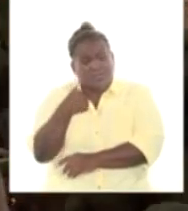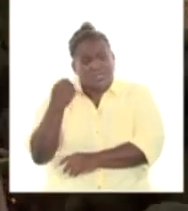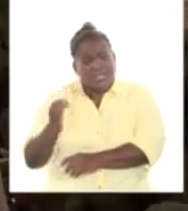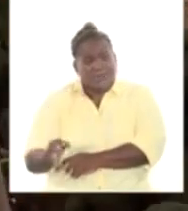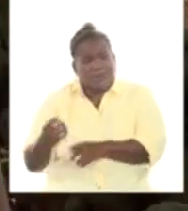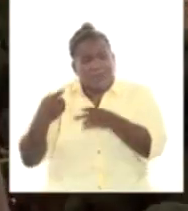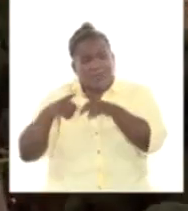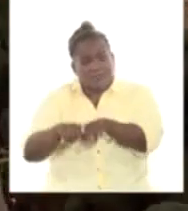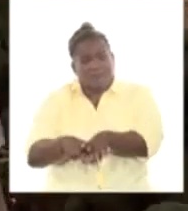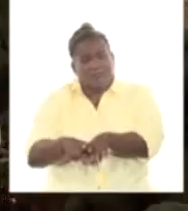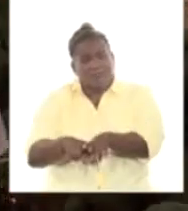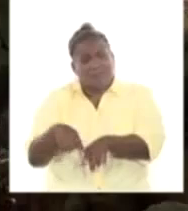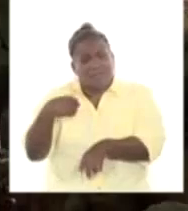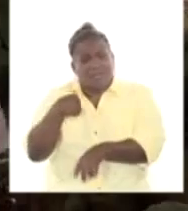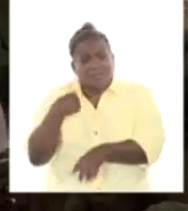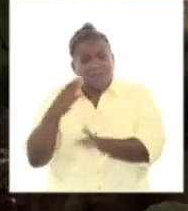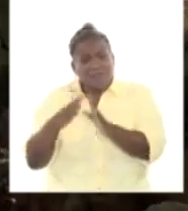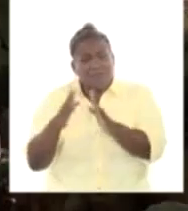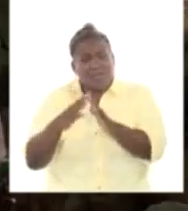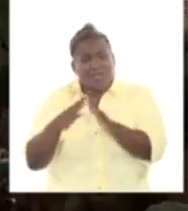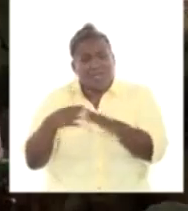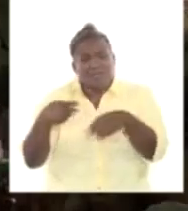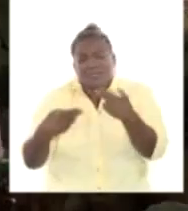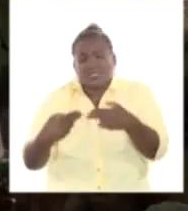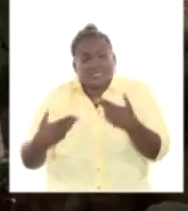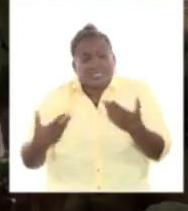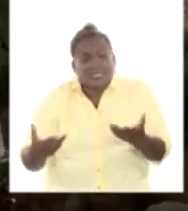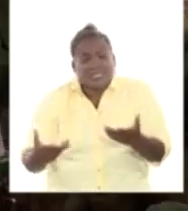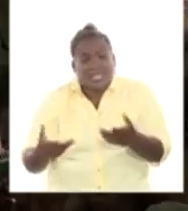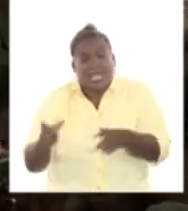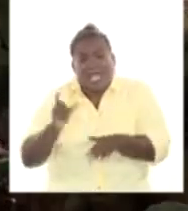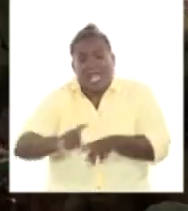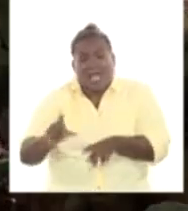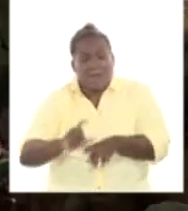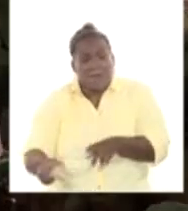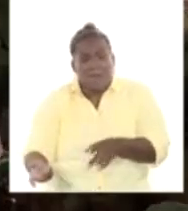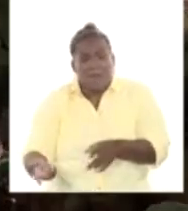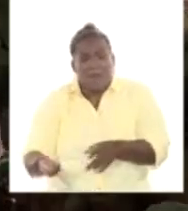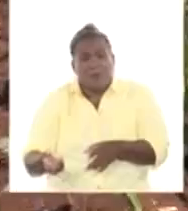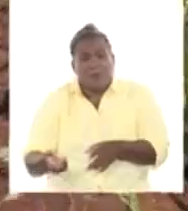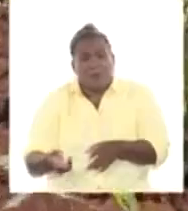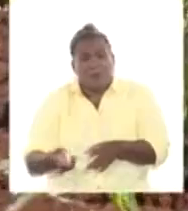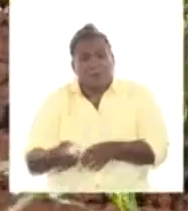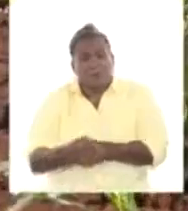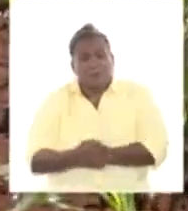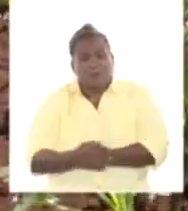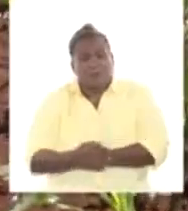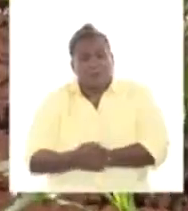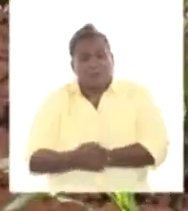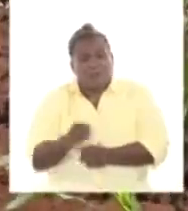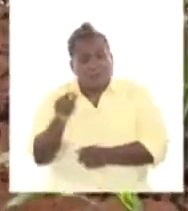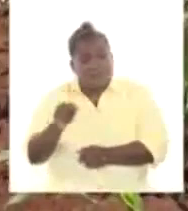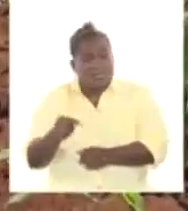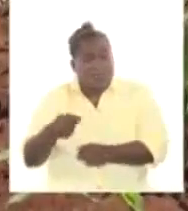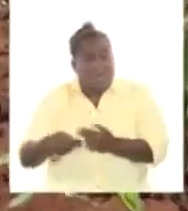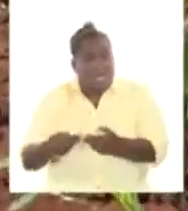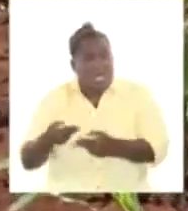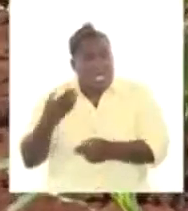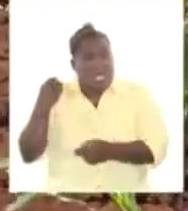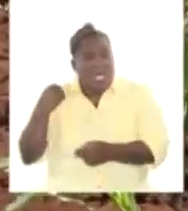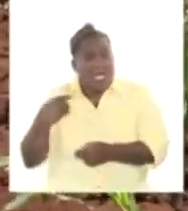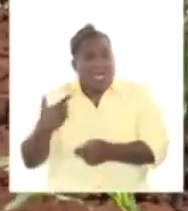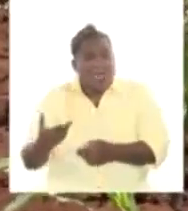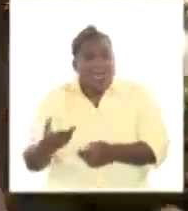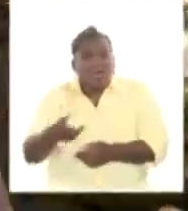las tareas que siempre se veían en la casa más abundantes eran las del sector cooperativo y campesino. Alguien me decía a los días que cuál era el método para